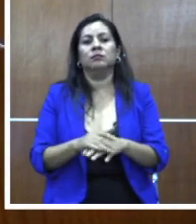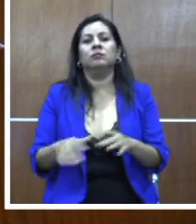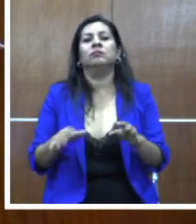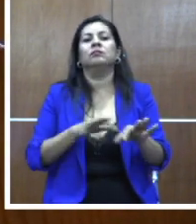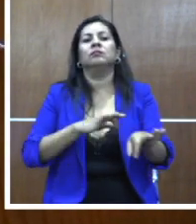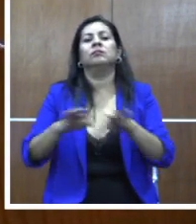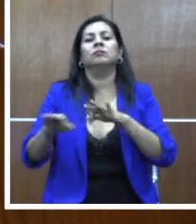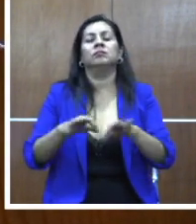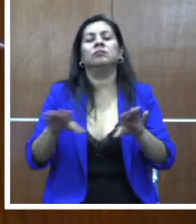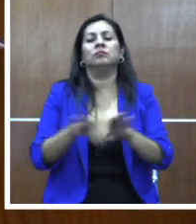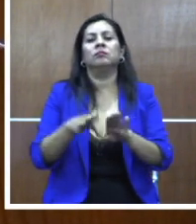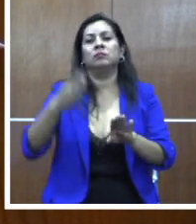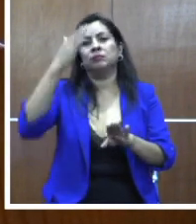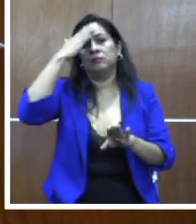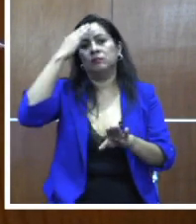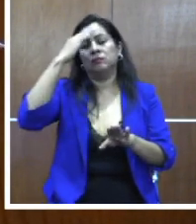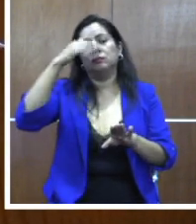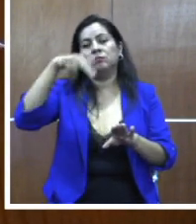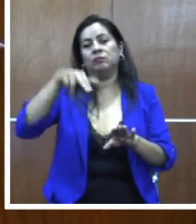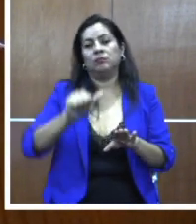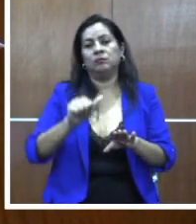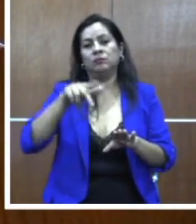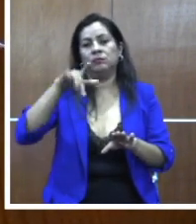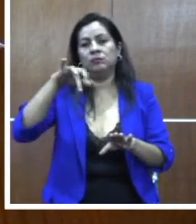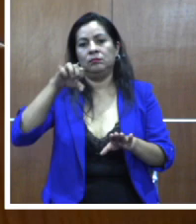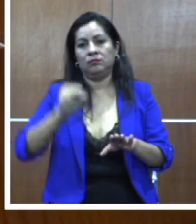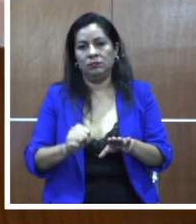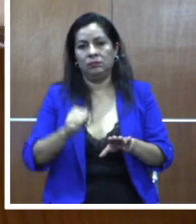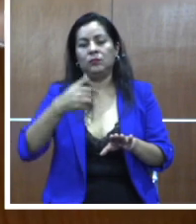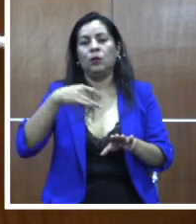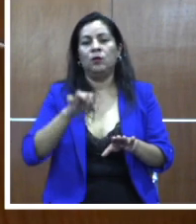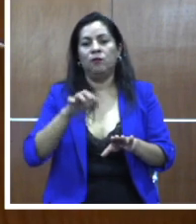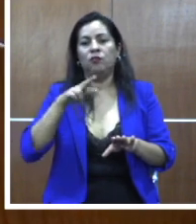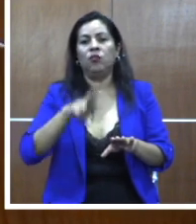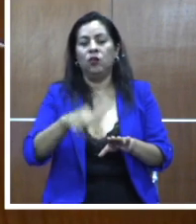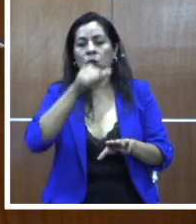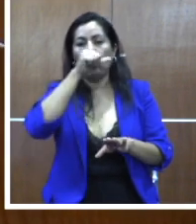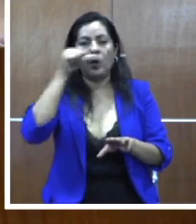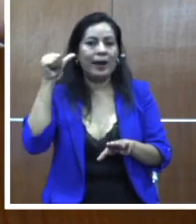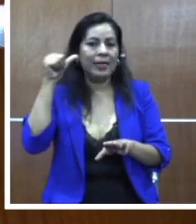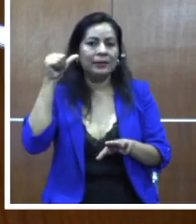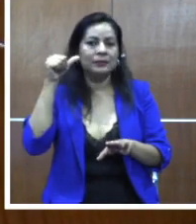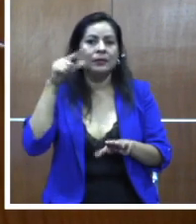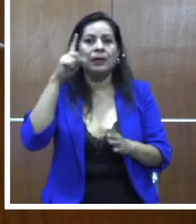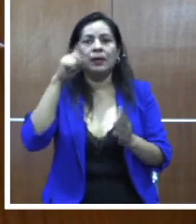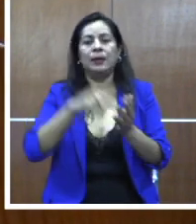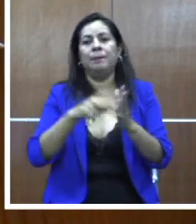el que encabezaron Juan N. Álvarez, Ignacio Comonfort, Benito Juárez, en